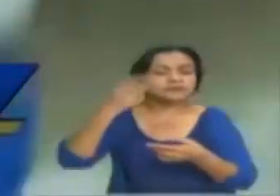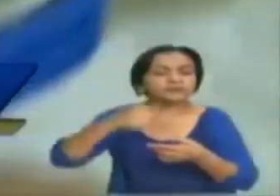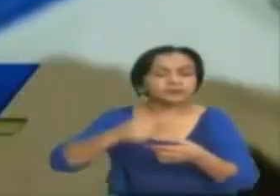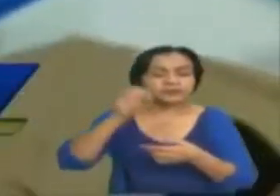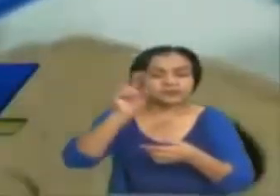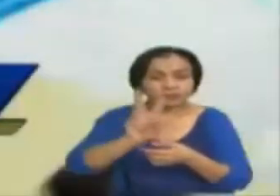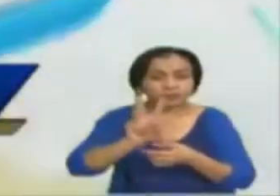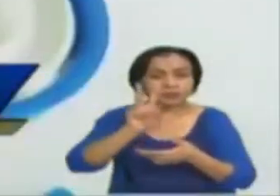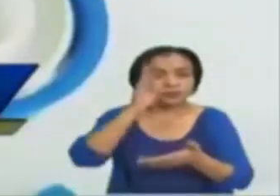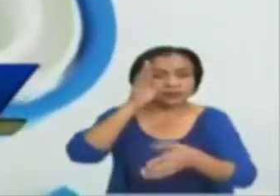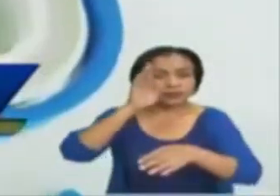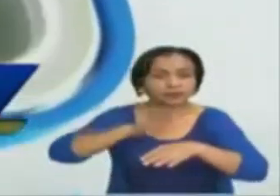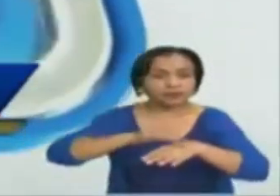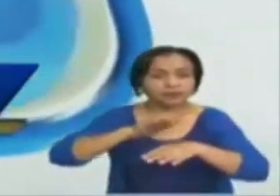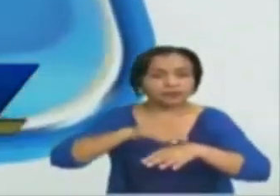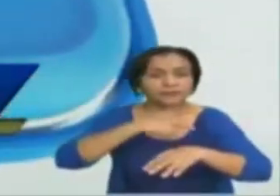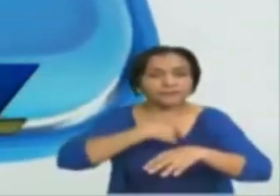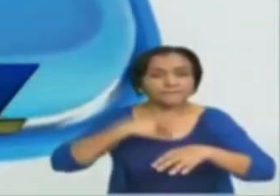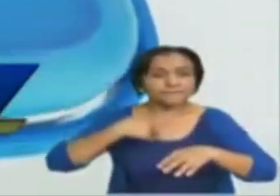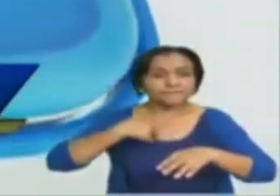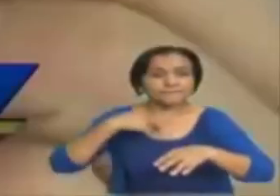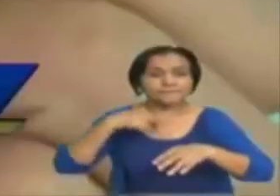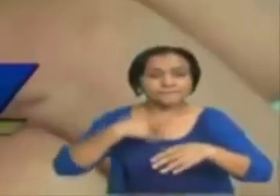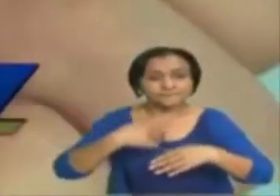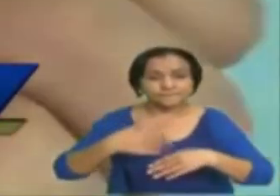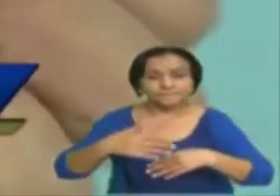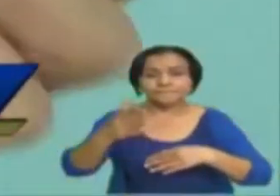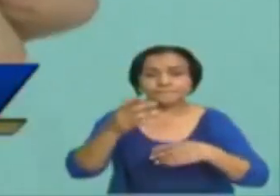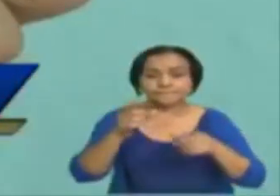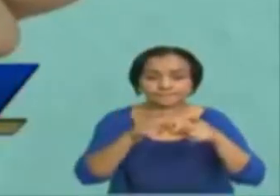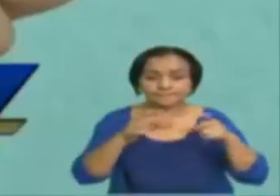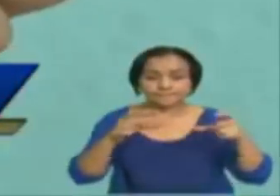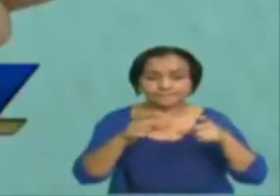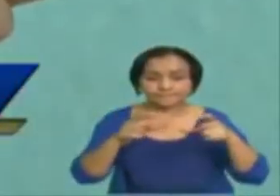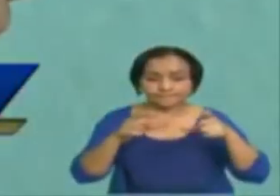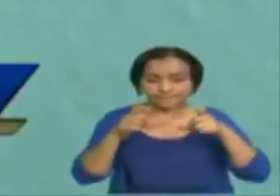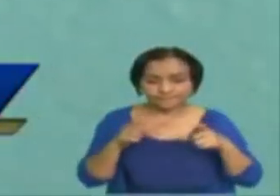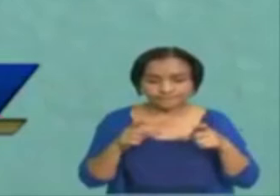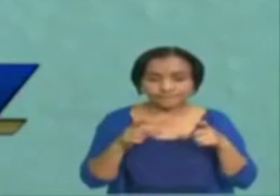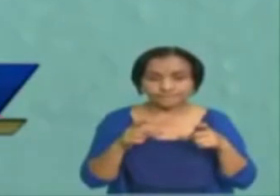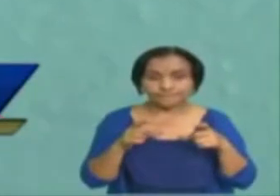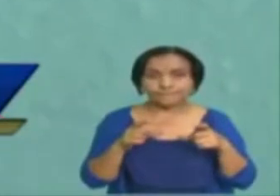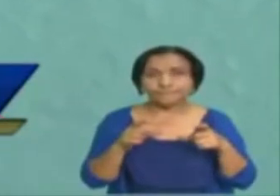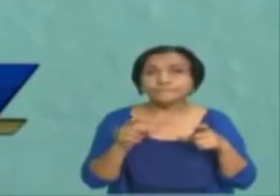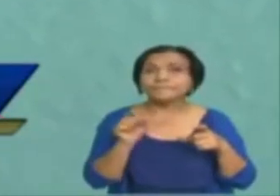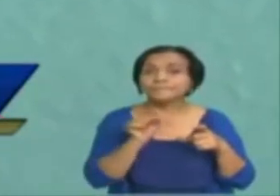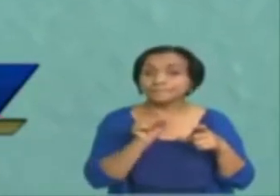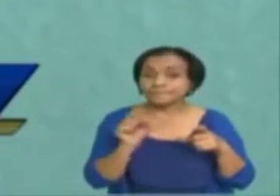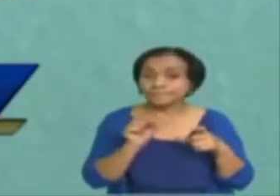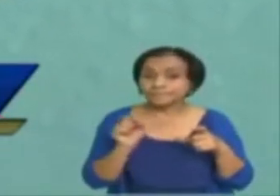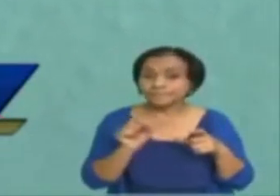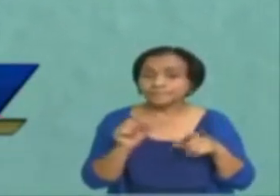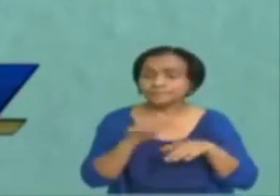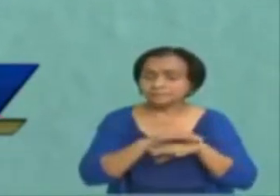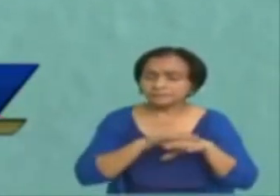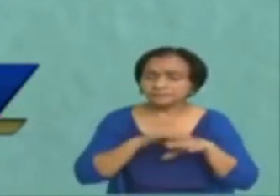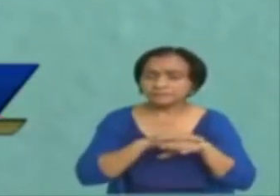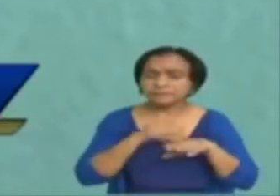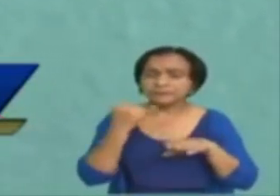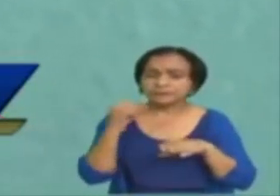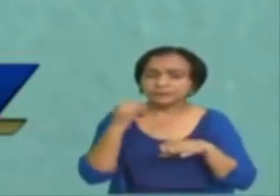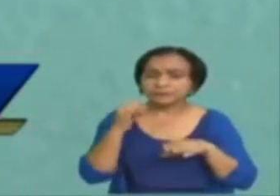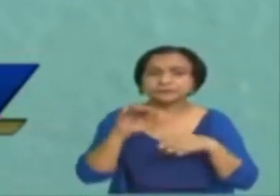estar continuando aquí en Managua con el programa de vacunación en el Policlínico